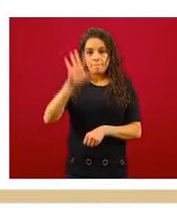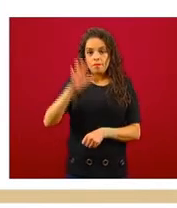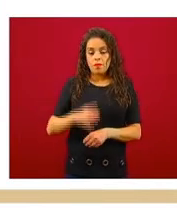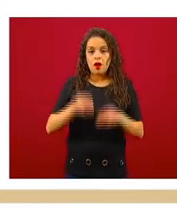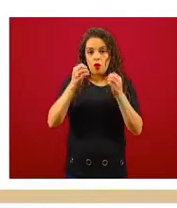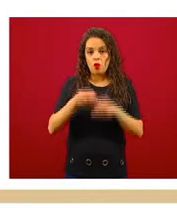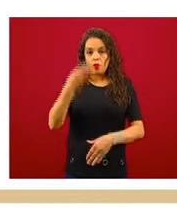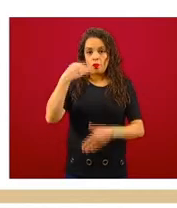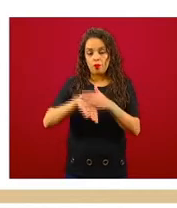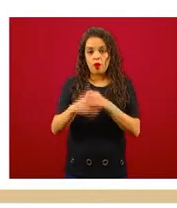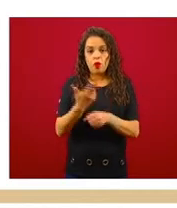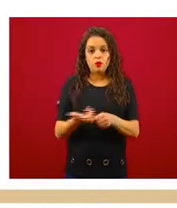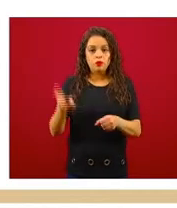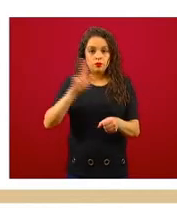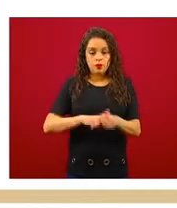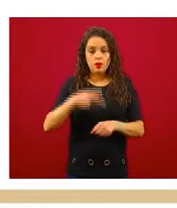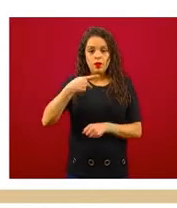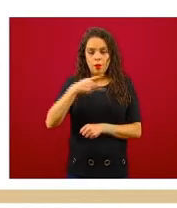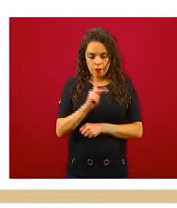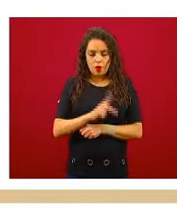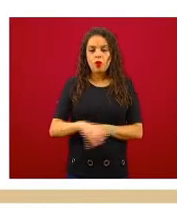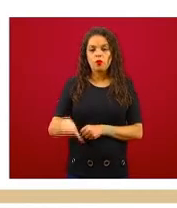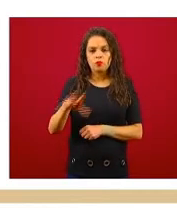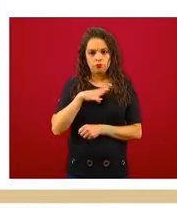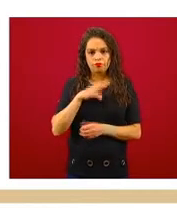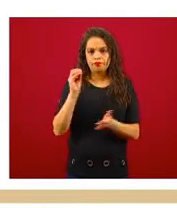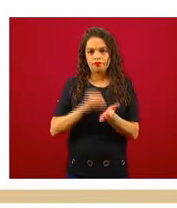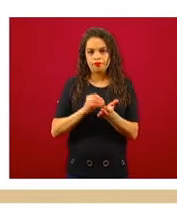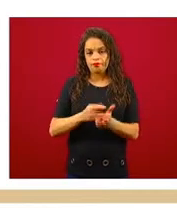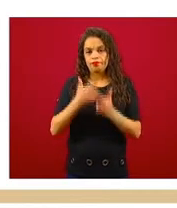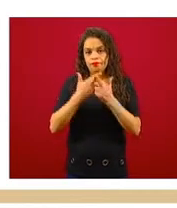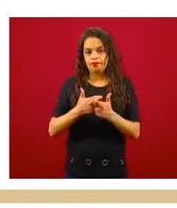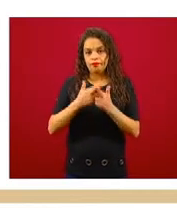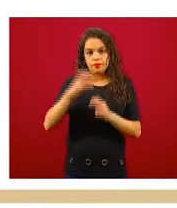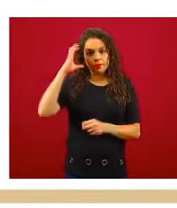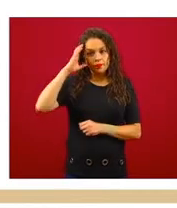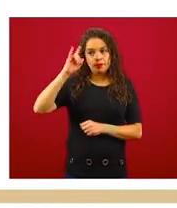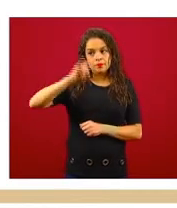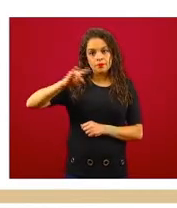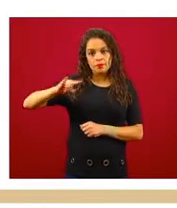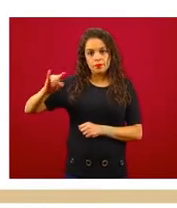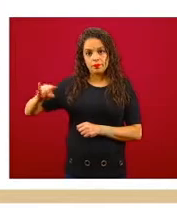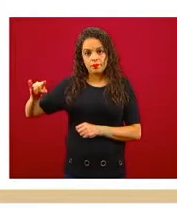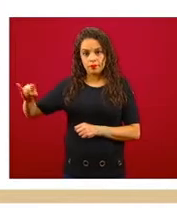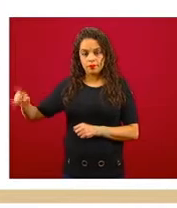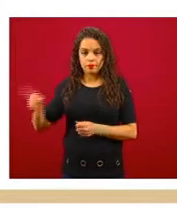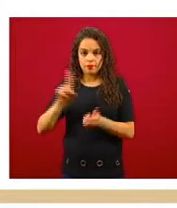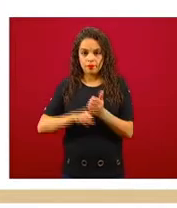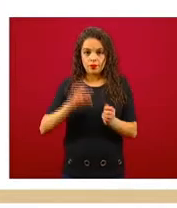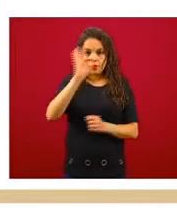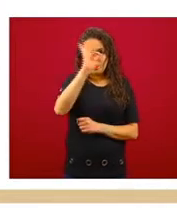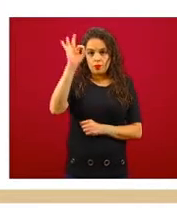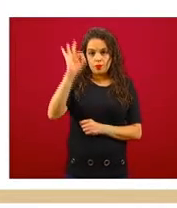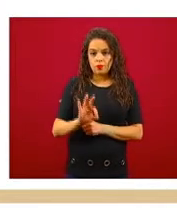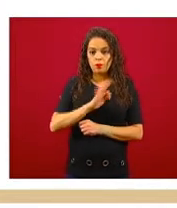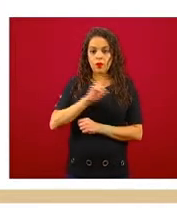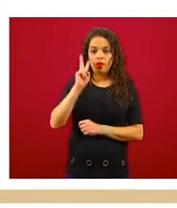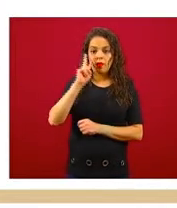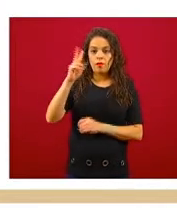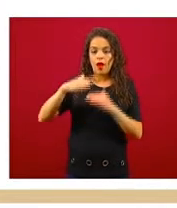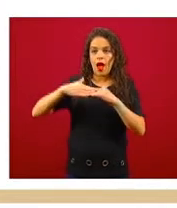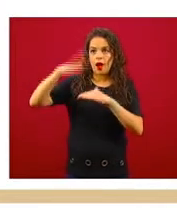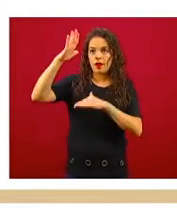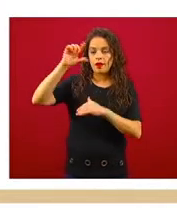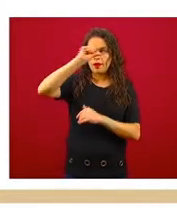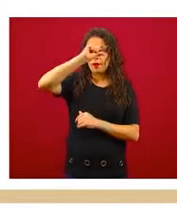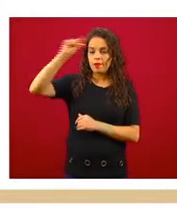City todavía cuentan all con have the highest disponibilidad occupancy levels, de although they camas en still función de have los porcentajes que están en la parte available beds superior. based on